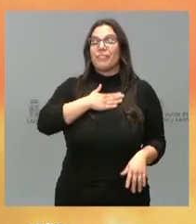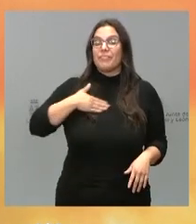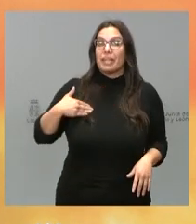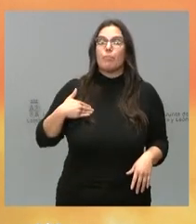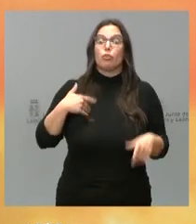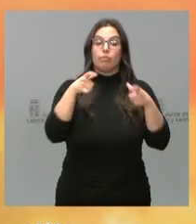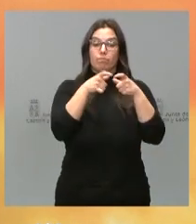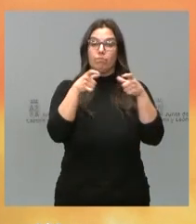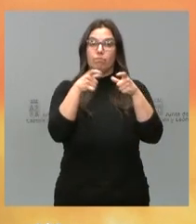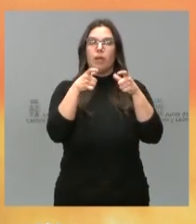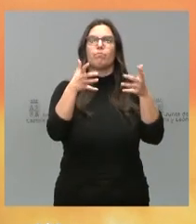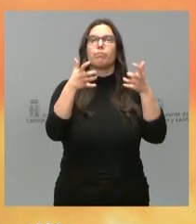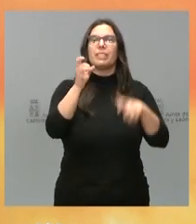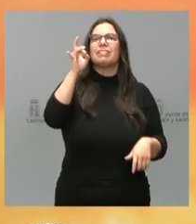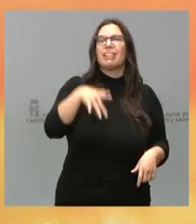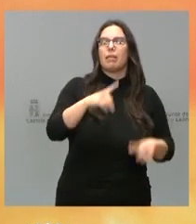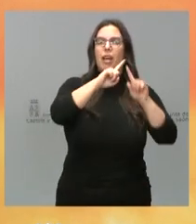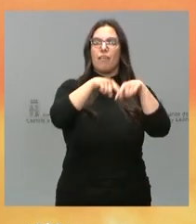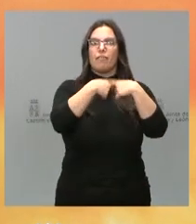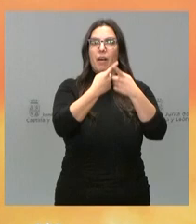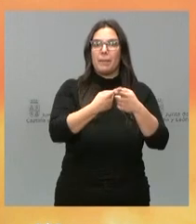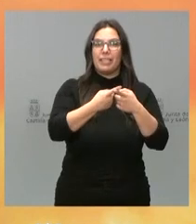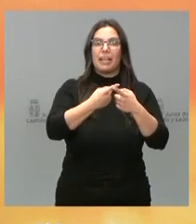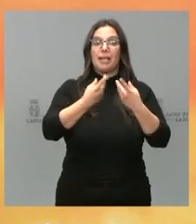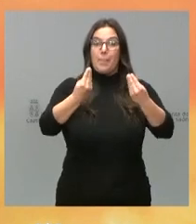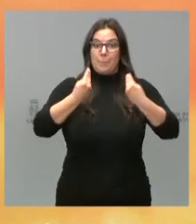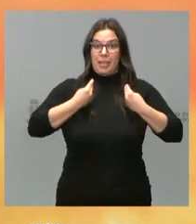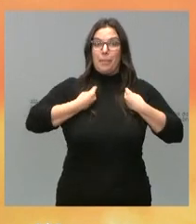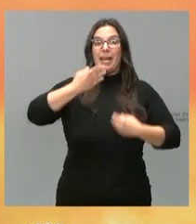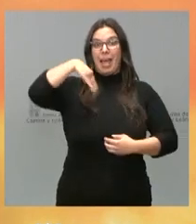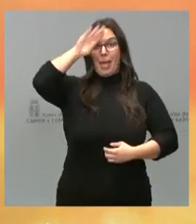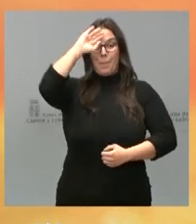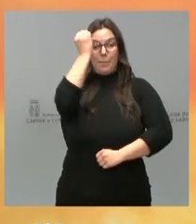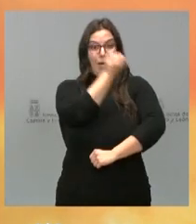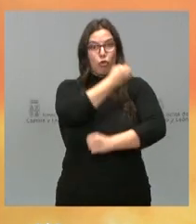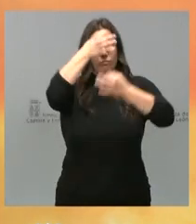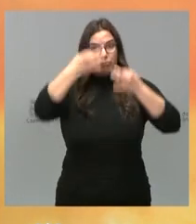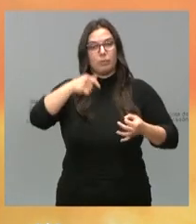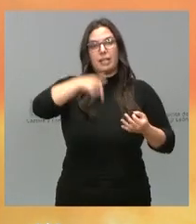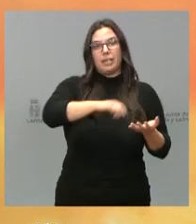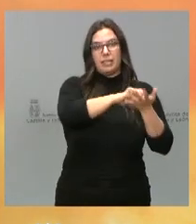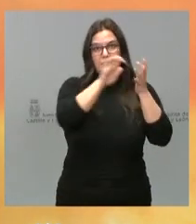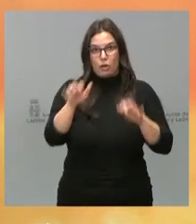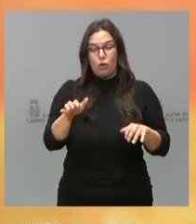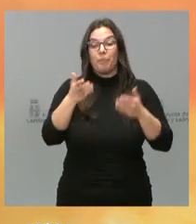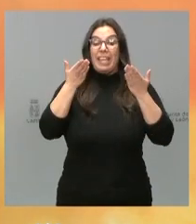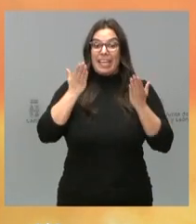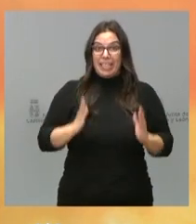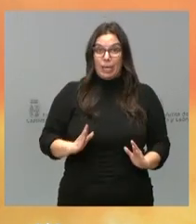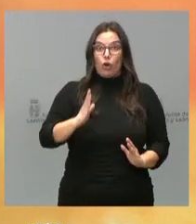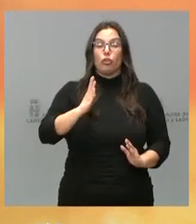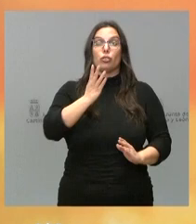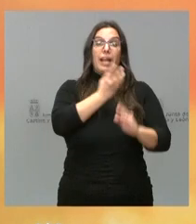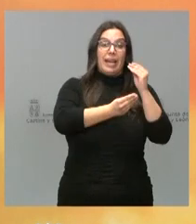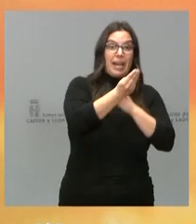beneficie a las familias empadronadas en nuestra comunidad Autónoma con hijos nacidos con